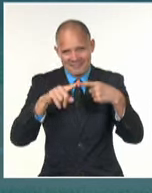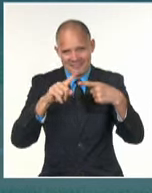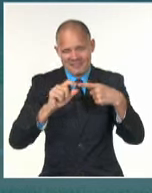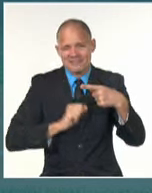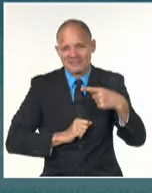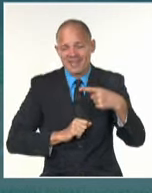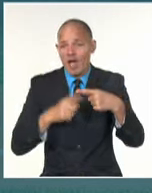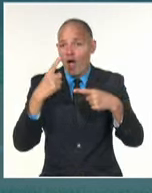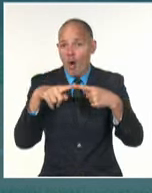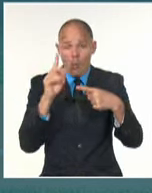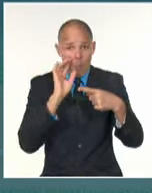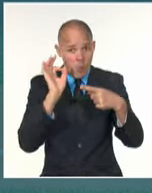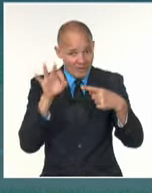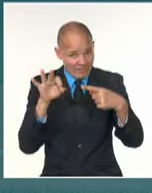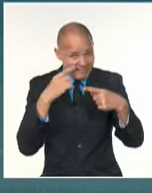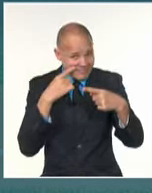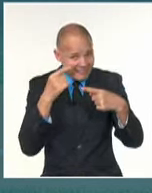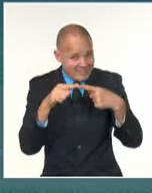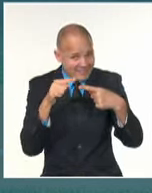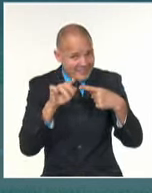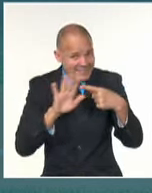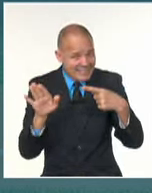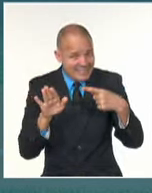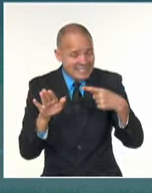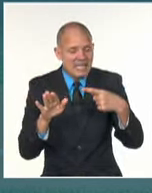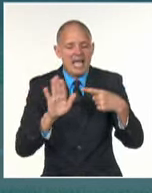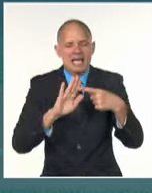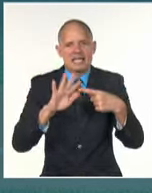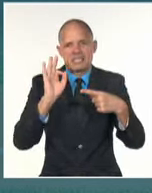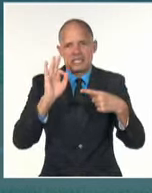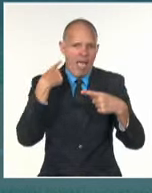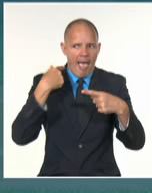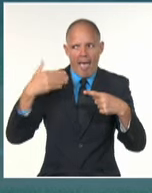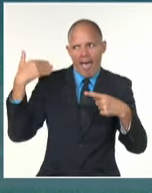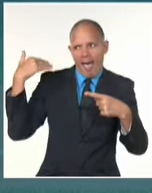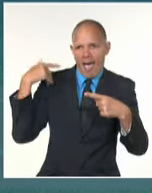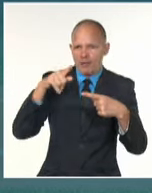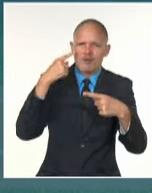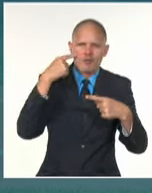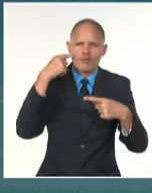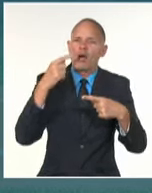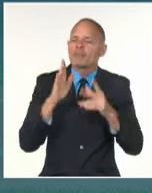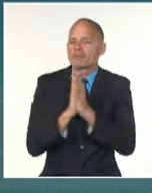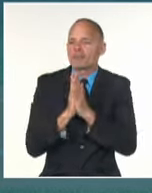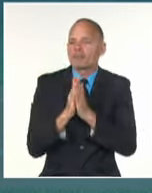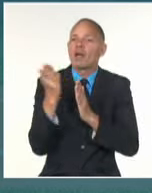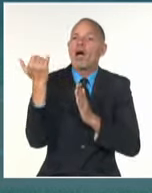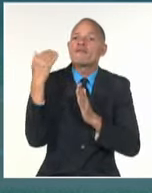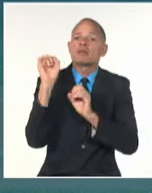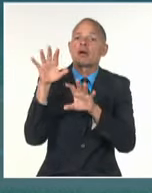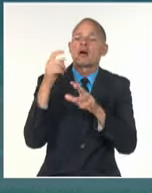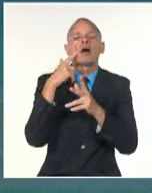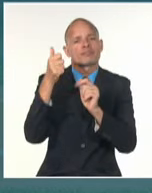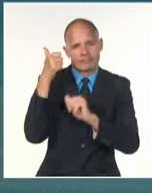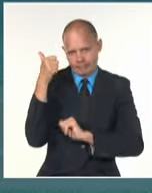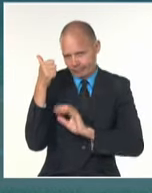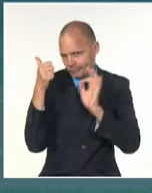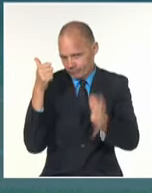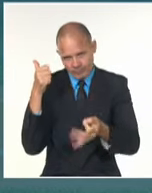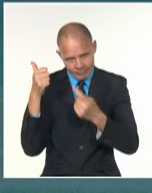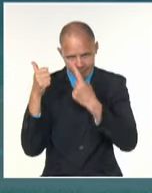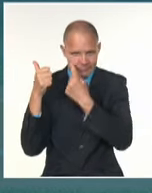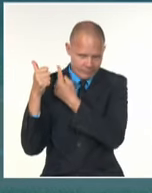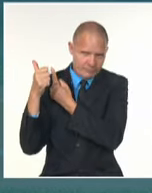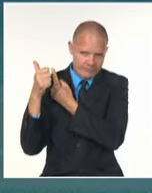Y ojo, como ha sido habitual en los últimos años, cuando pueden poner la tabla de posiciones para que se den cuenta de lo que estamos hablando, ahí la tienen